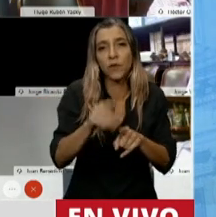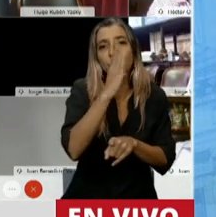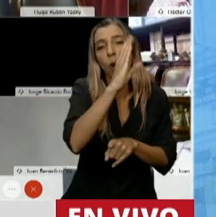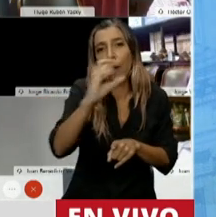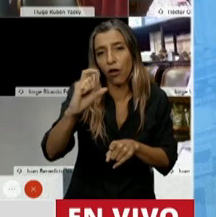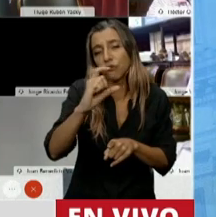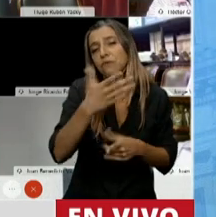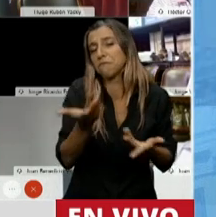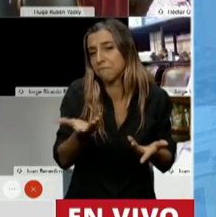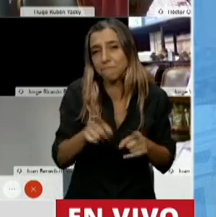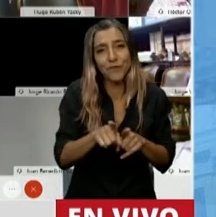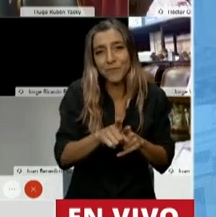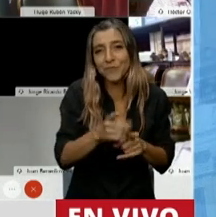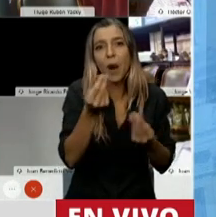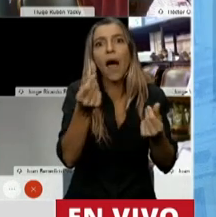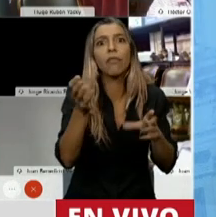Ahora,